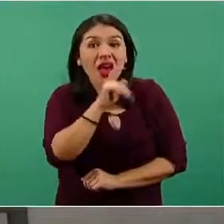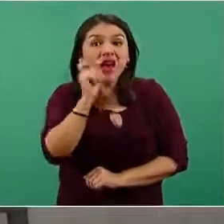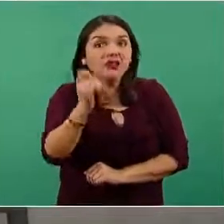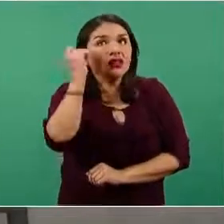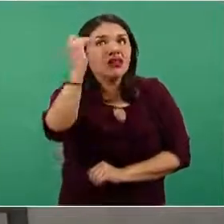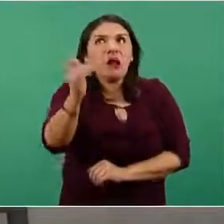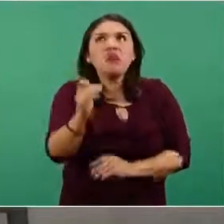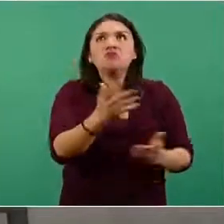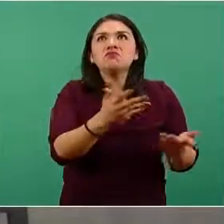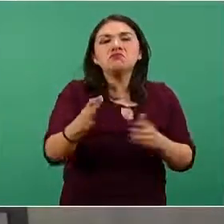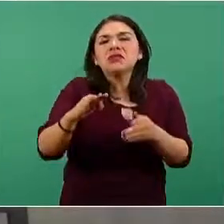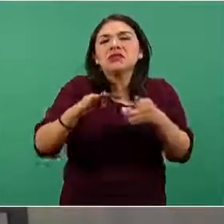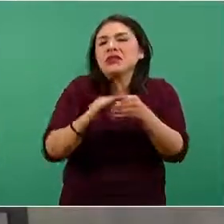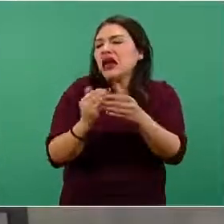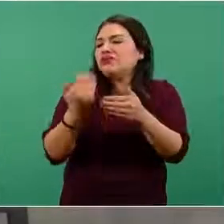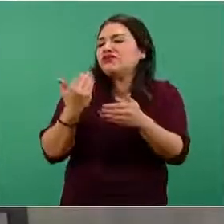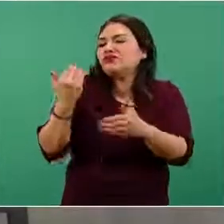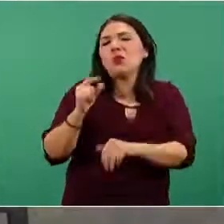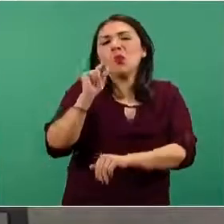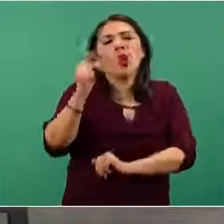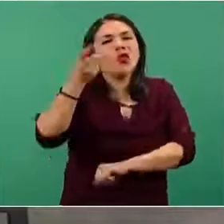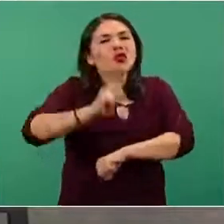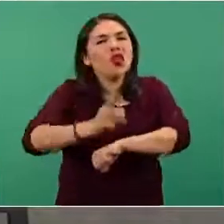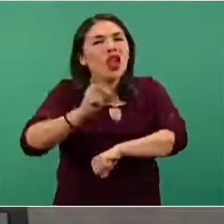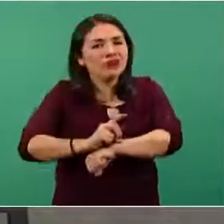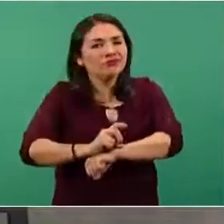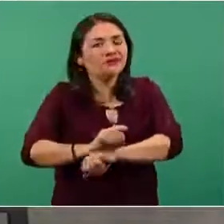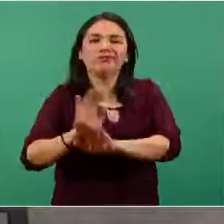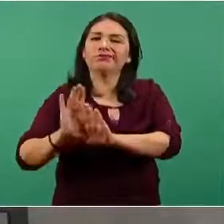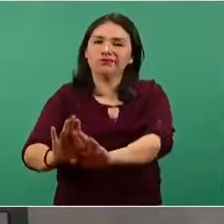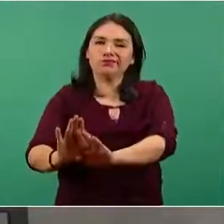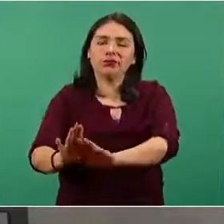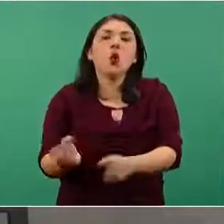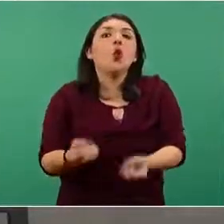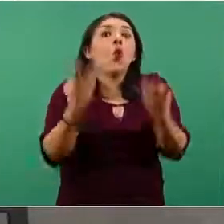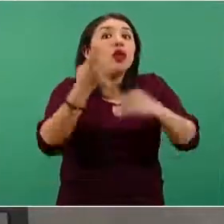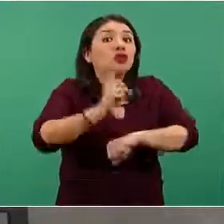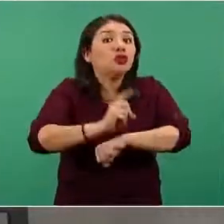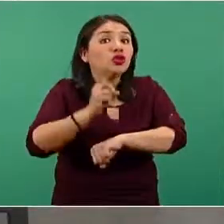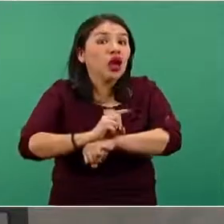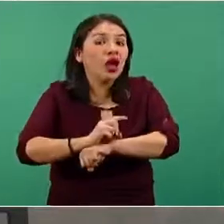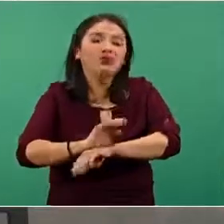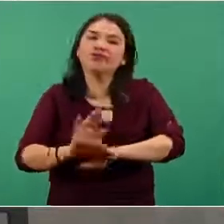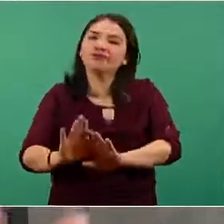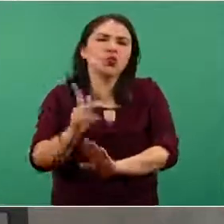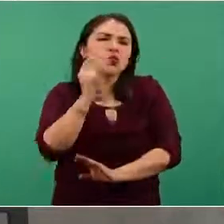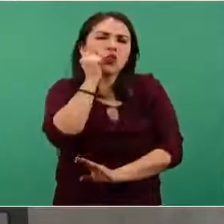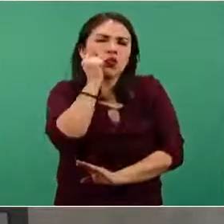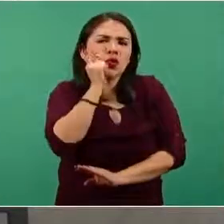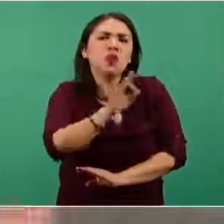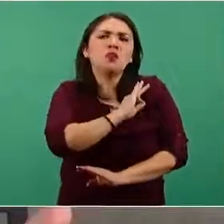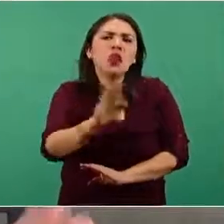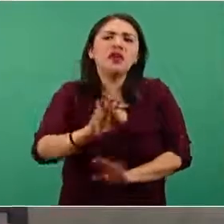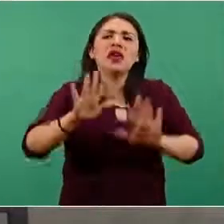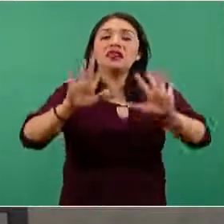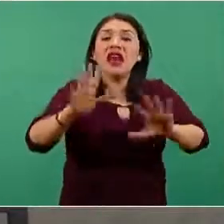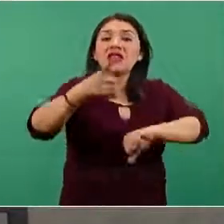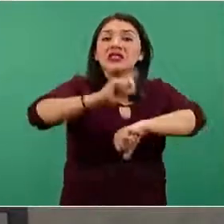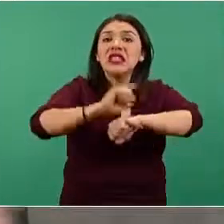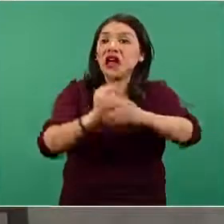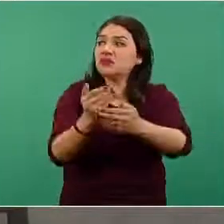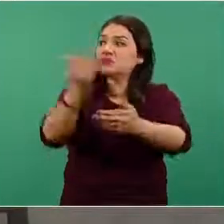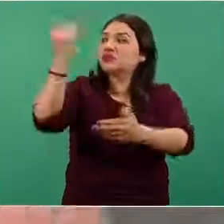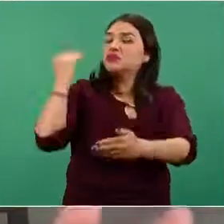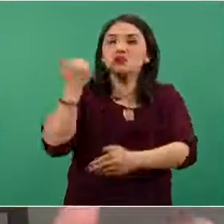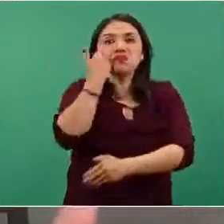periodo cercano. Es arbitrario cuántos días. En general se recomienda que sea 10 días,